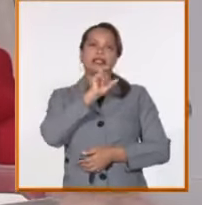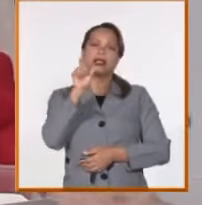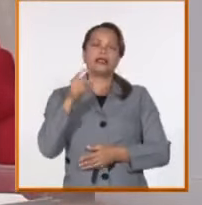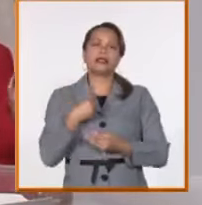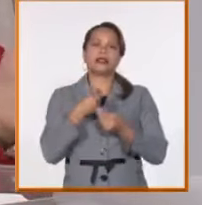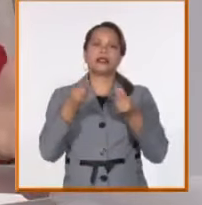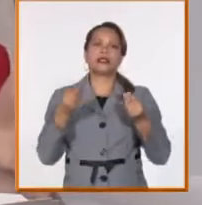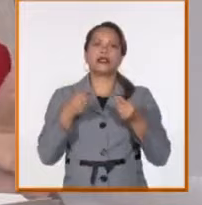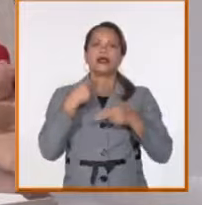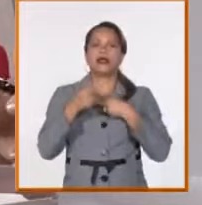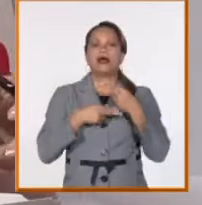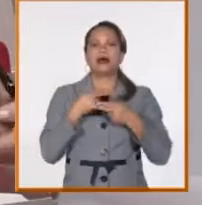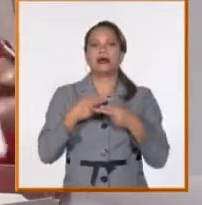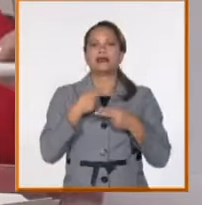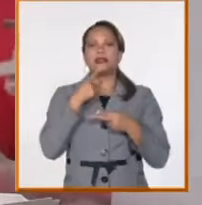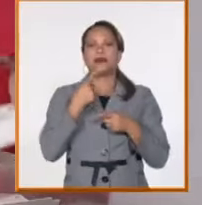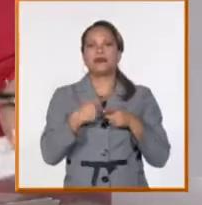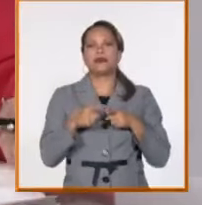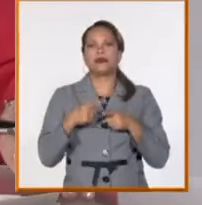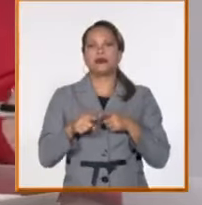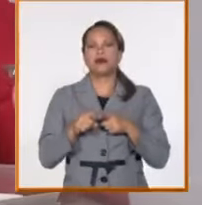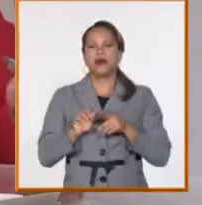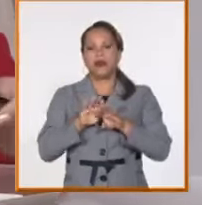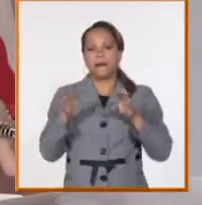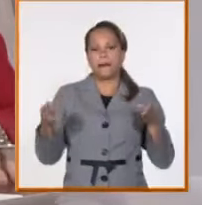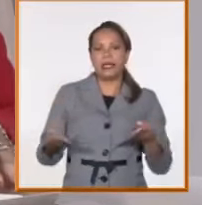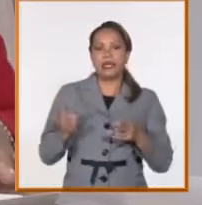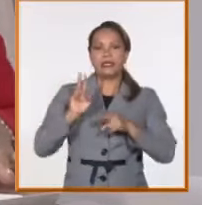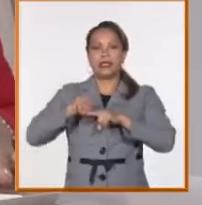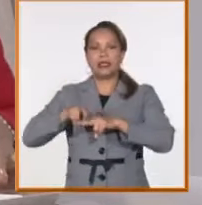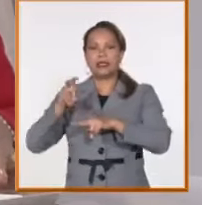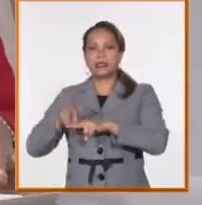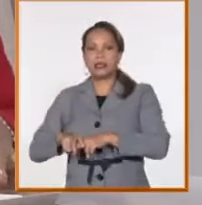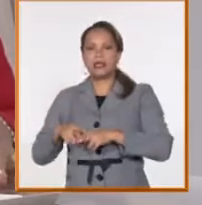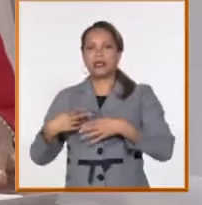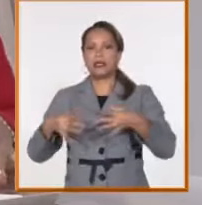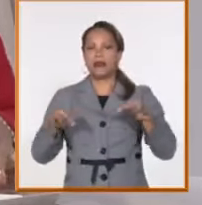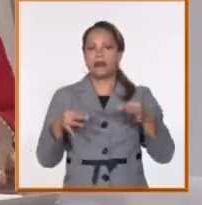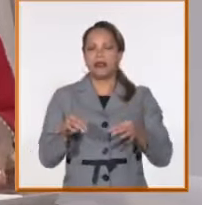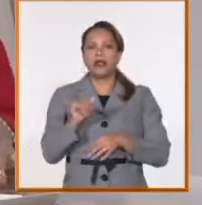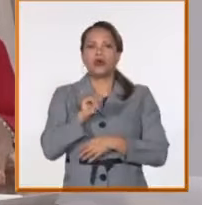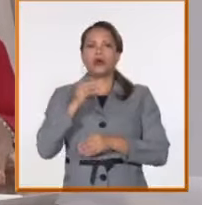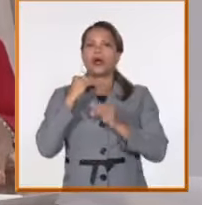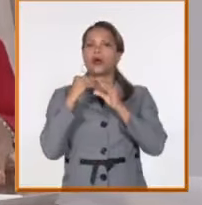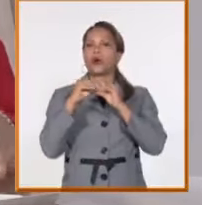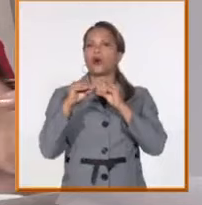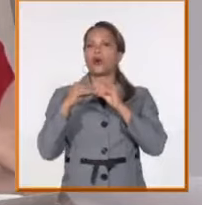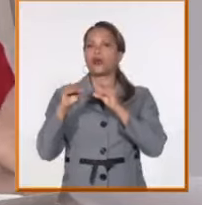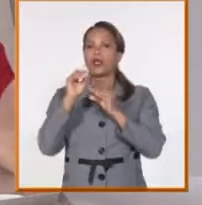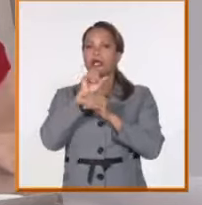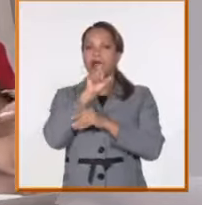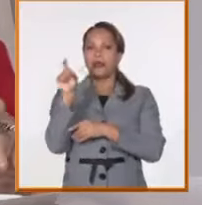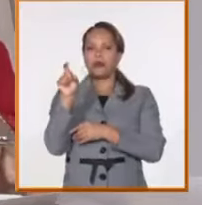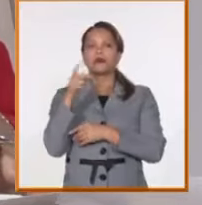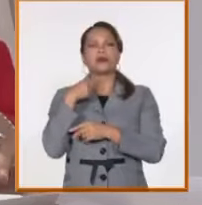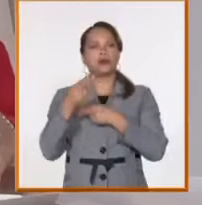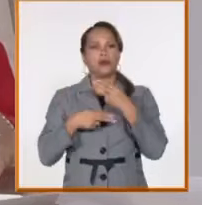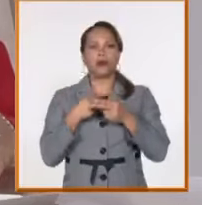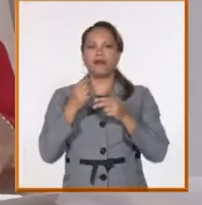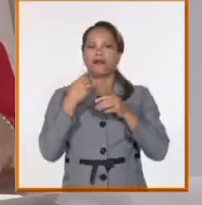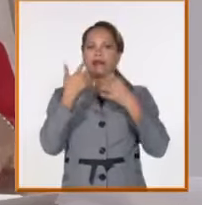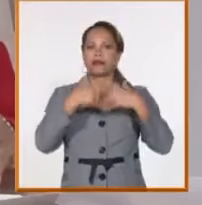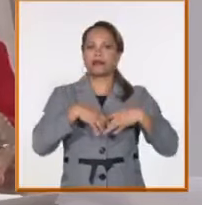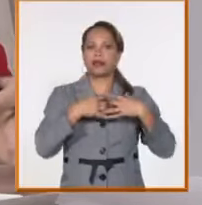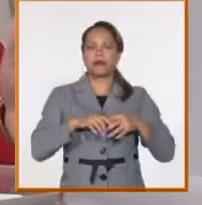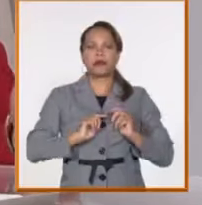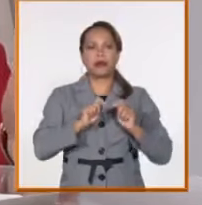eh confecciones mobiliari artículos gráficos para correos también suministramos artículos gráficos y calzados para